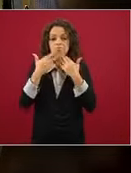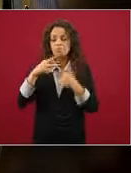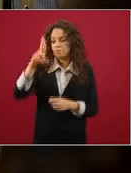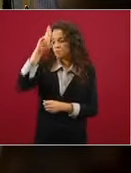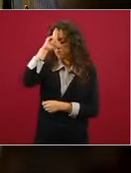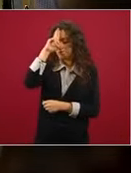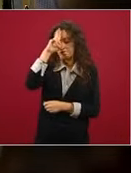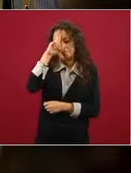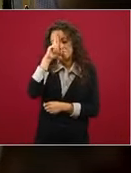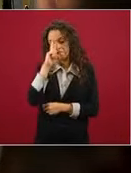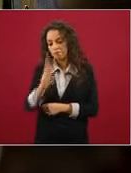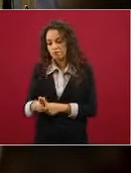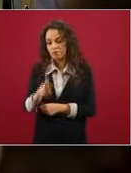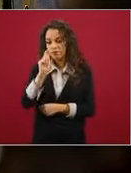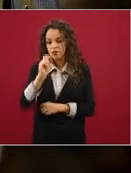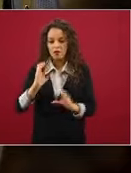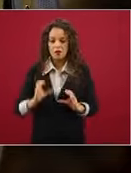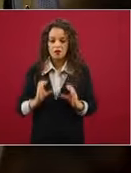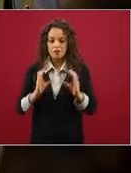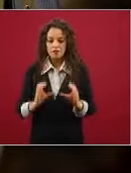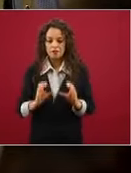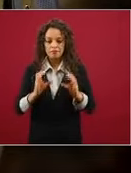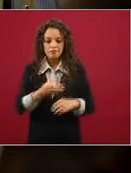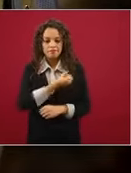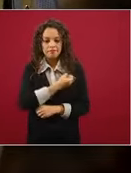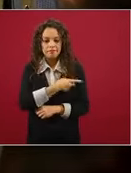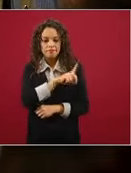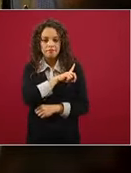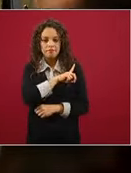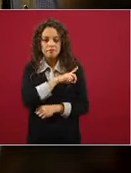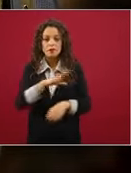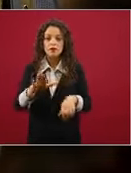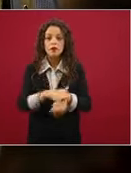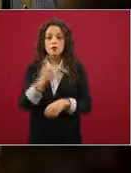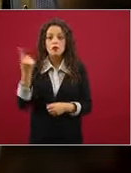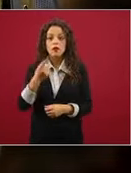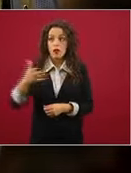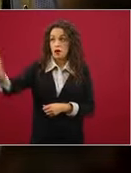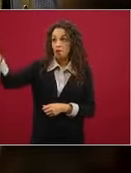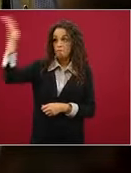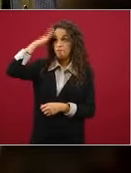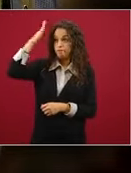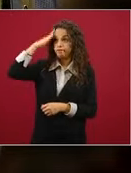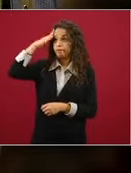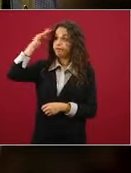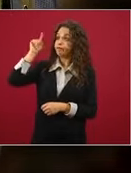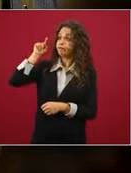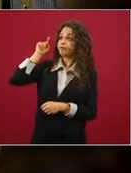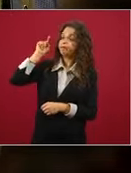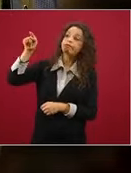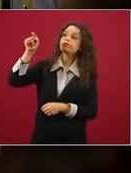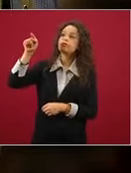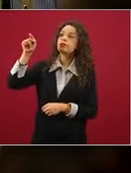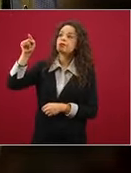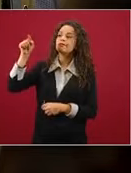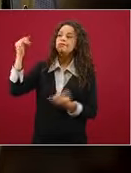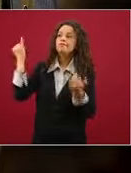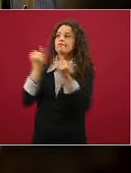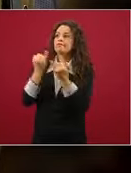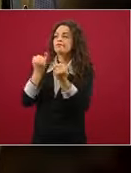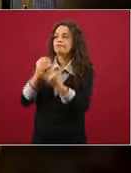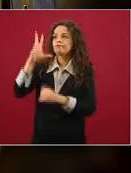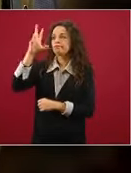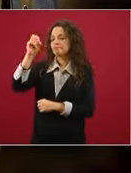cuestiones sanitarias porque desde la cabeza quien lo debe de poner no respeta las